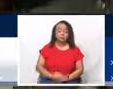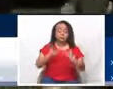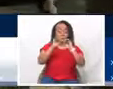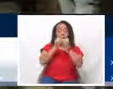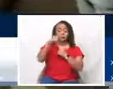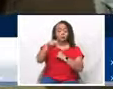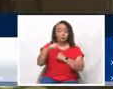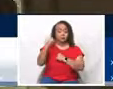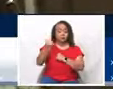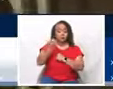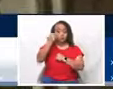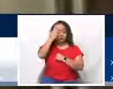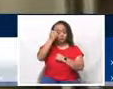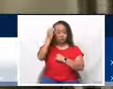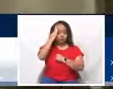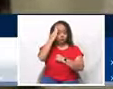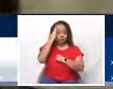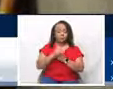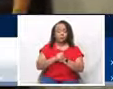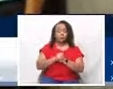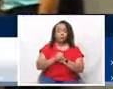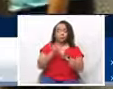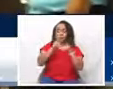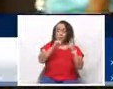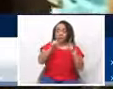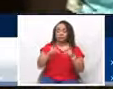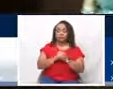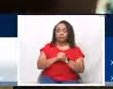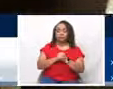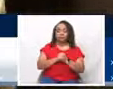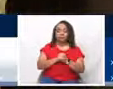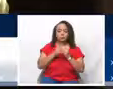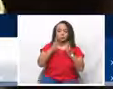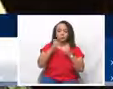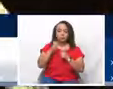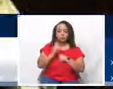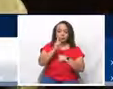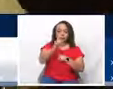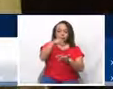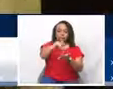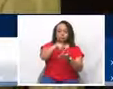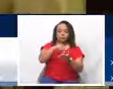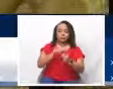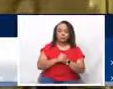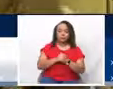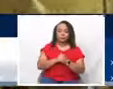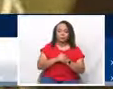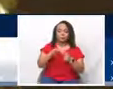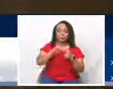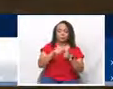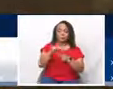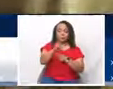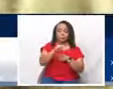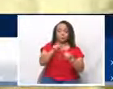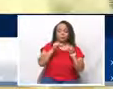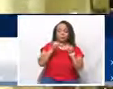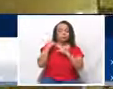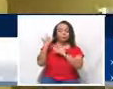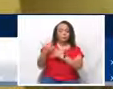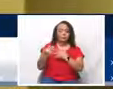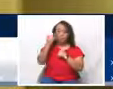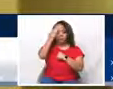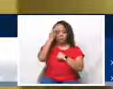fuerte, porque saben que son muchas las personas que quieren acercarse a Sherman y demás. Así que, compañeros, continuamos a la espera, porque